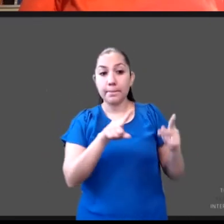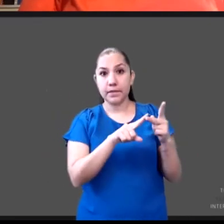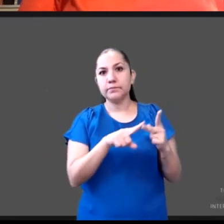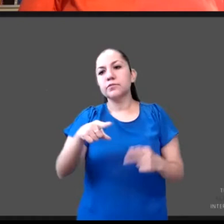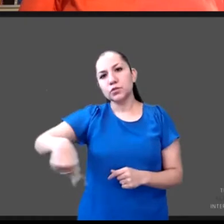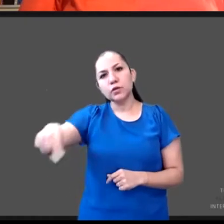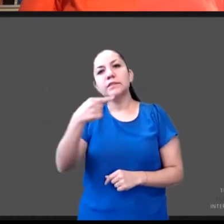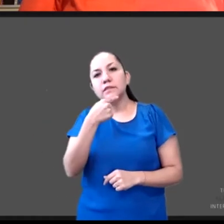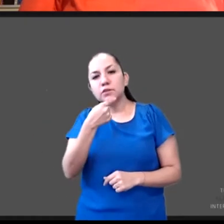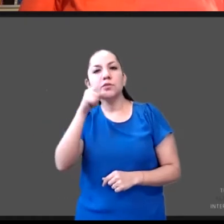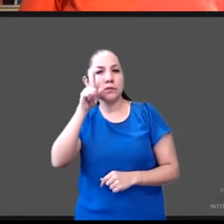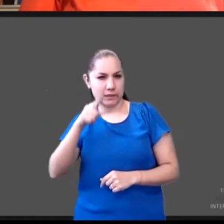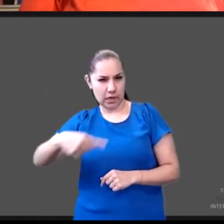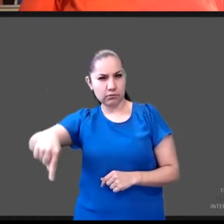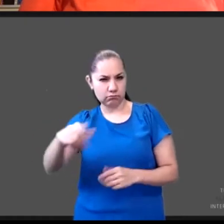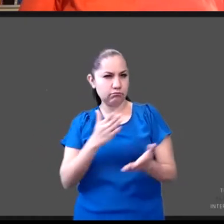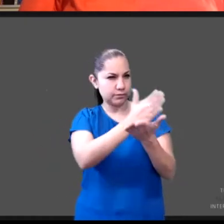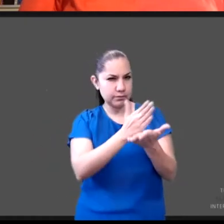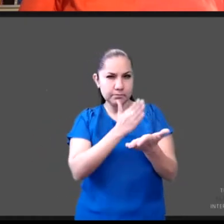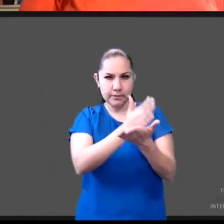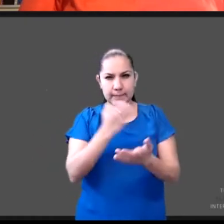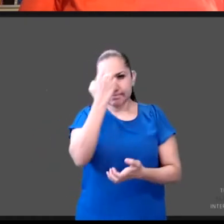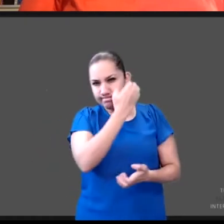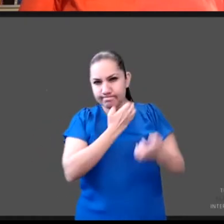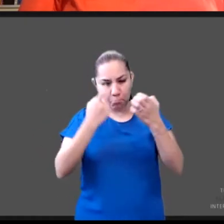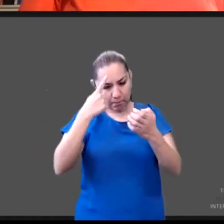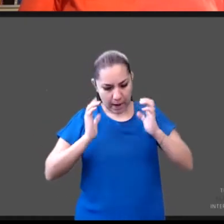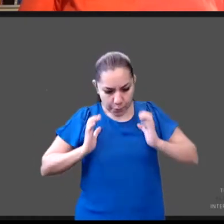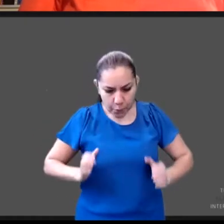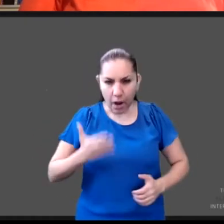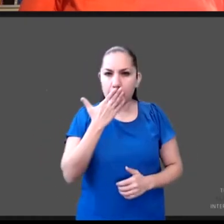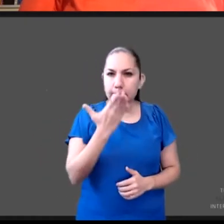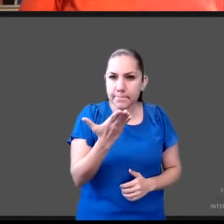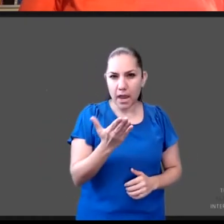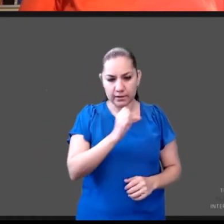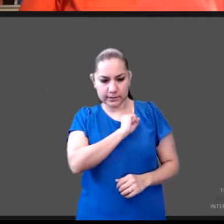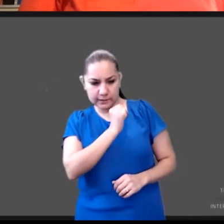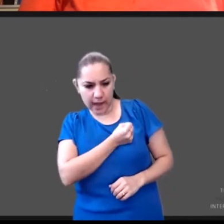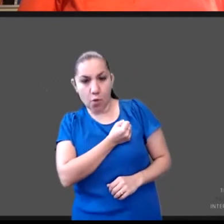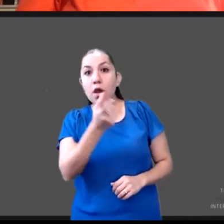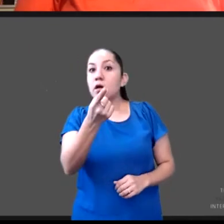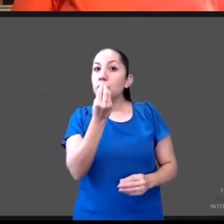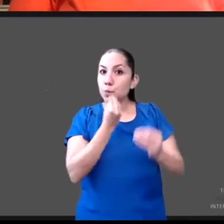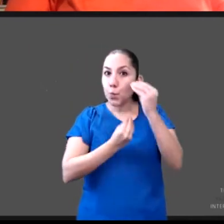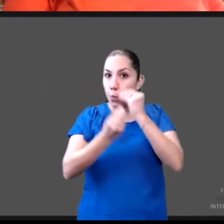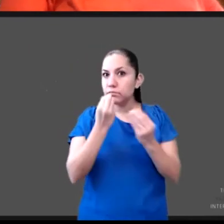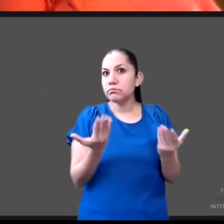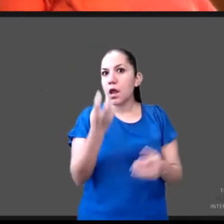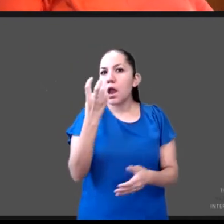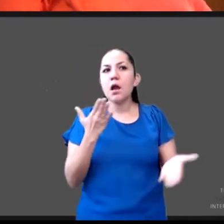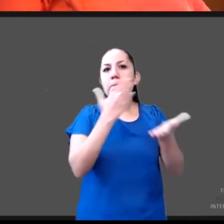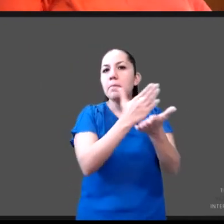sus consultas y el tema, por ejemplo, de nutrición, ¿no? Sabemos con mucha claridad que va a incrementar la prevalencia